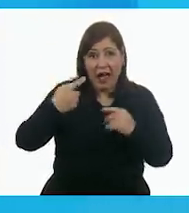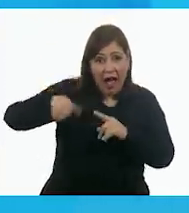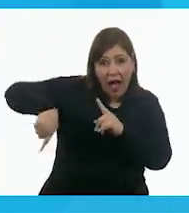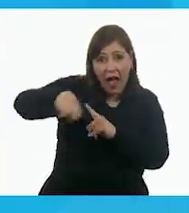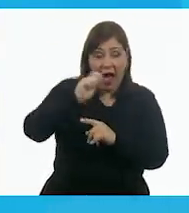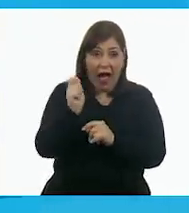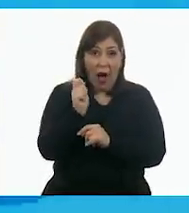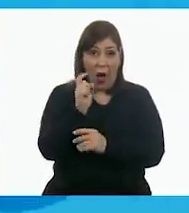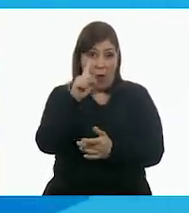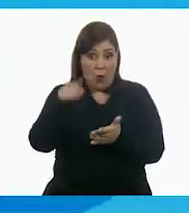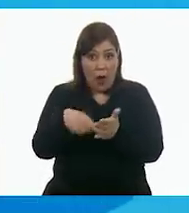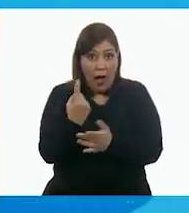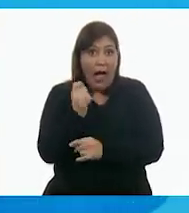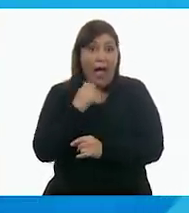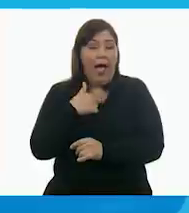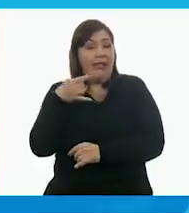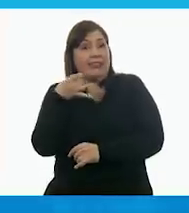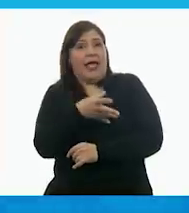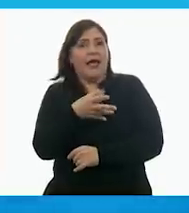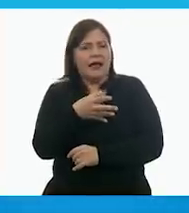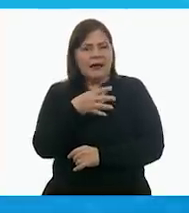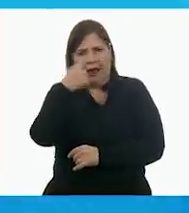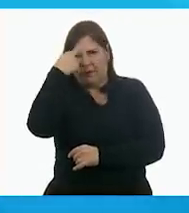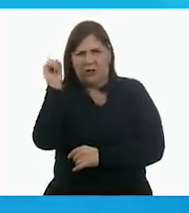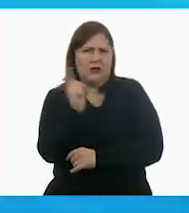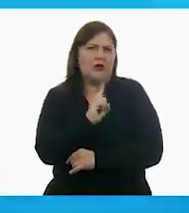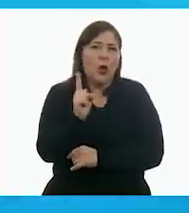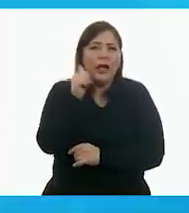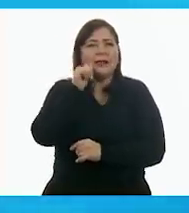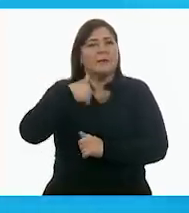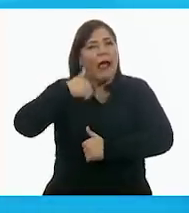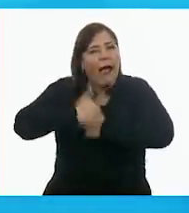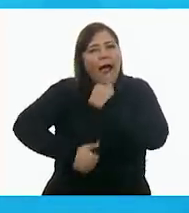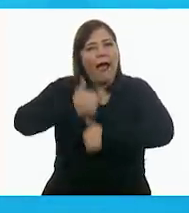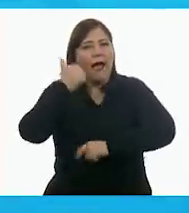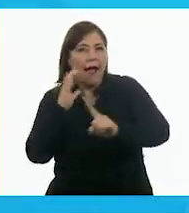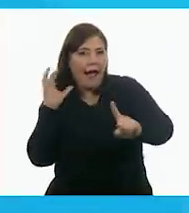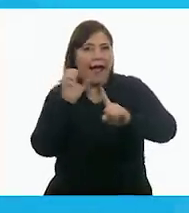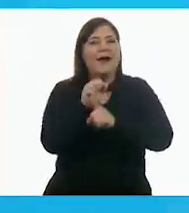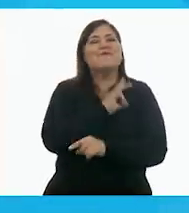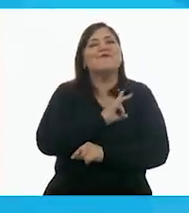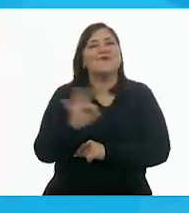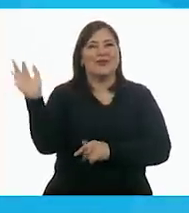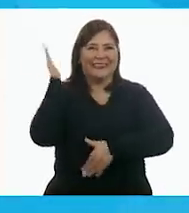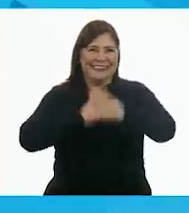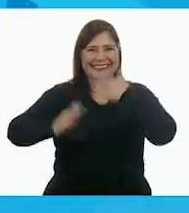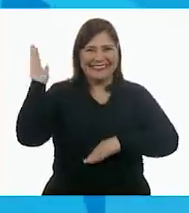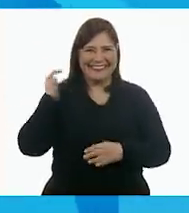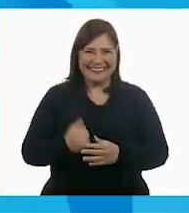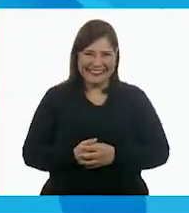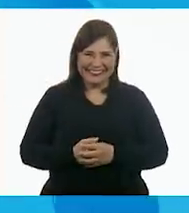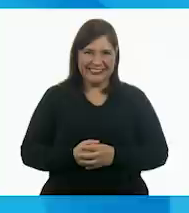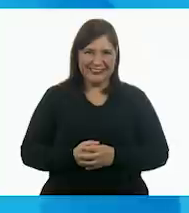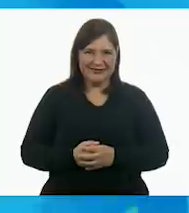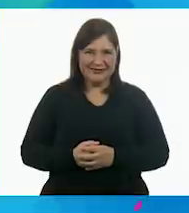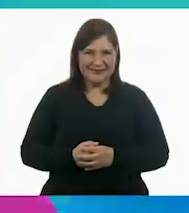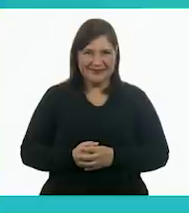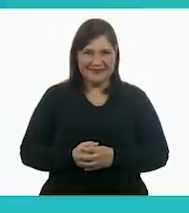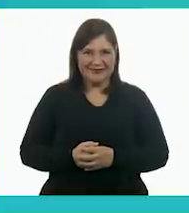A nadie le sale a la primera, todos mis intentos valieron ya la pena.